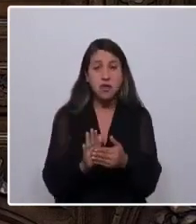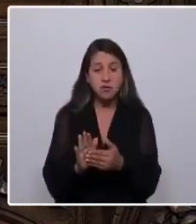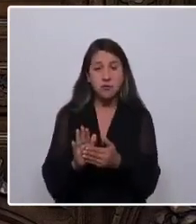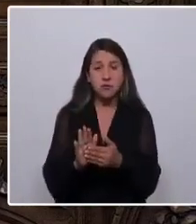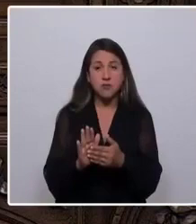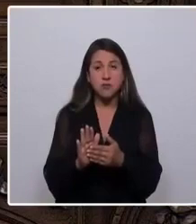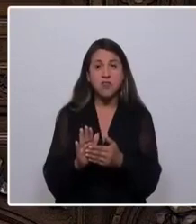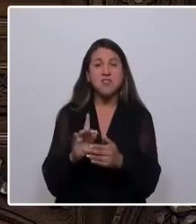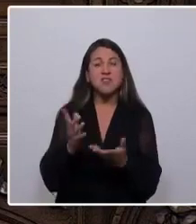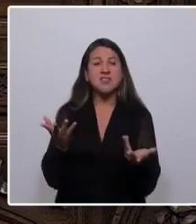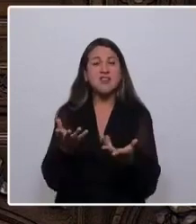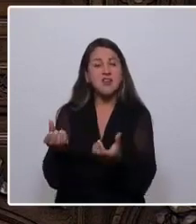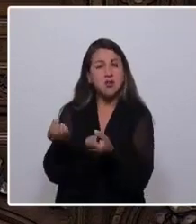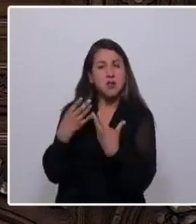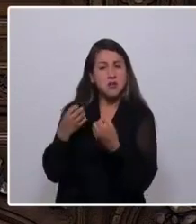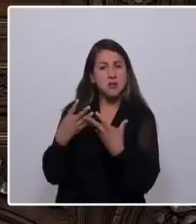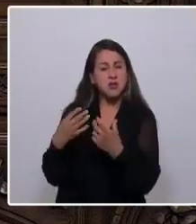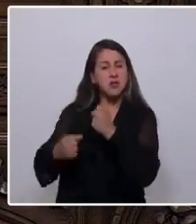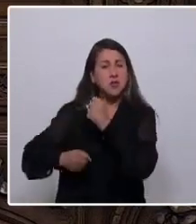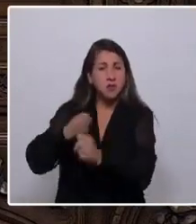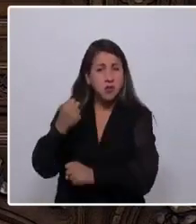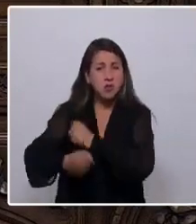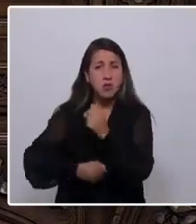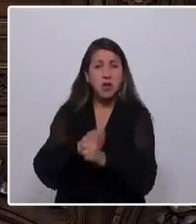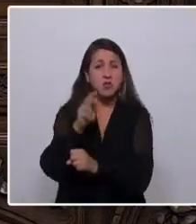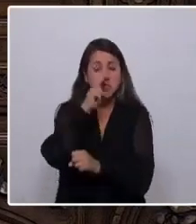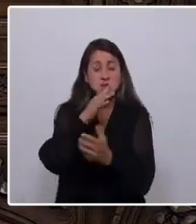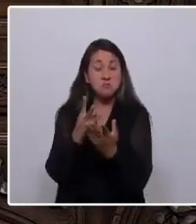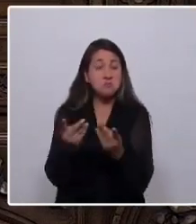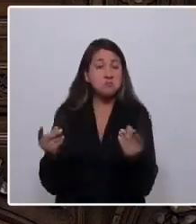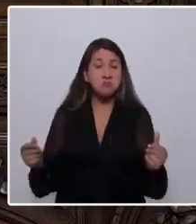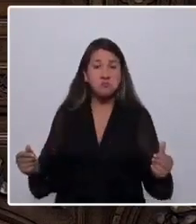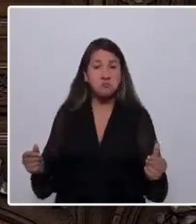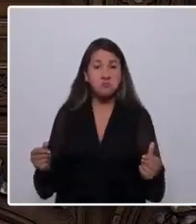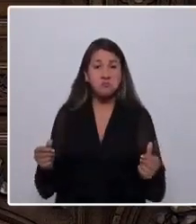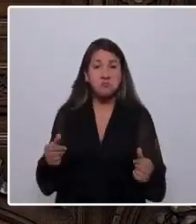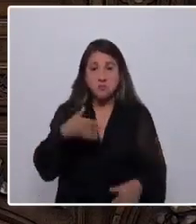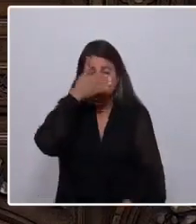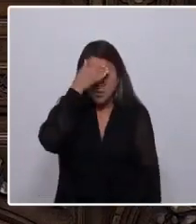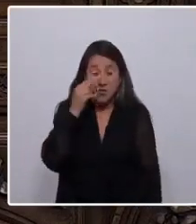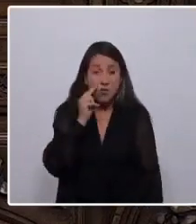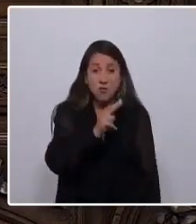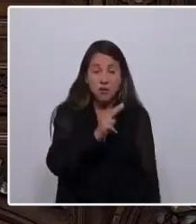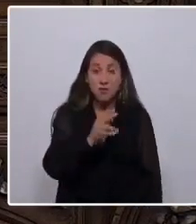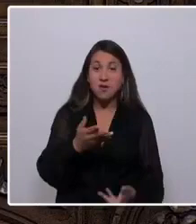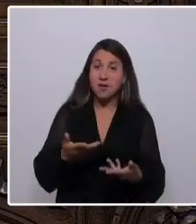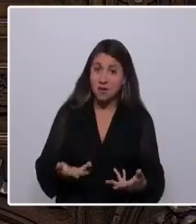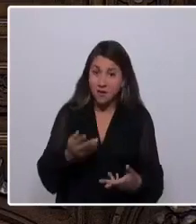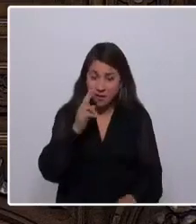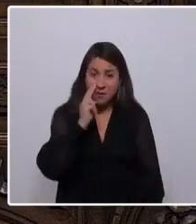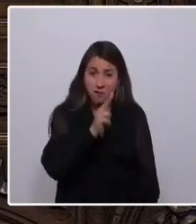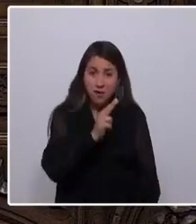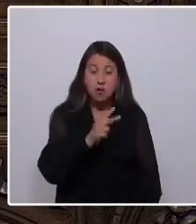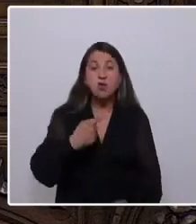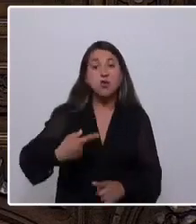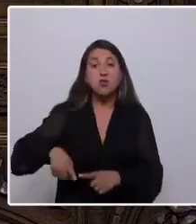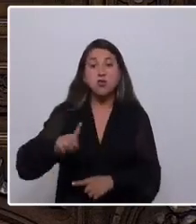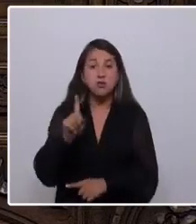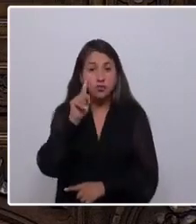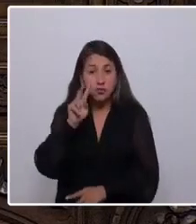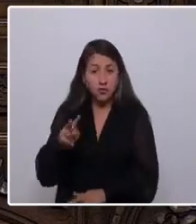nos ha enseñado siglos de invisibilización, es justamente ver donde los demás no